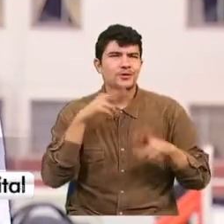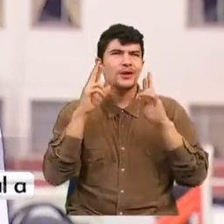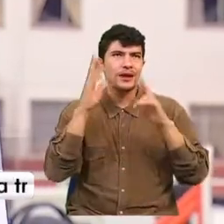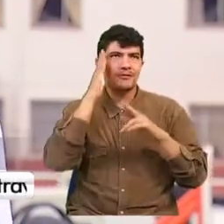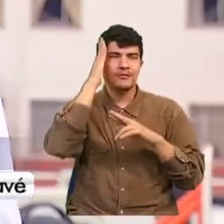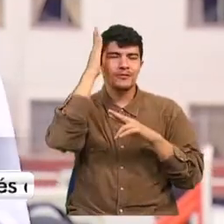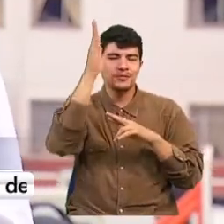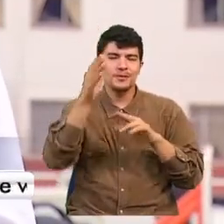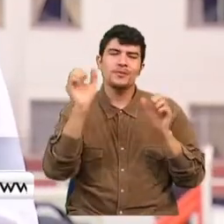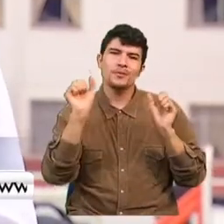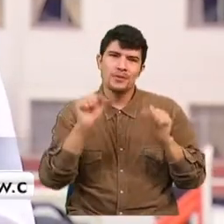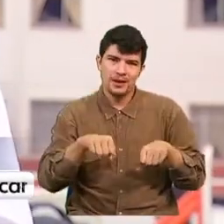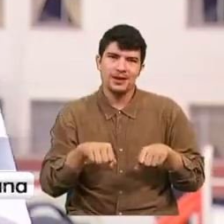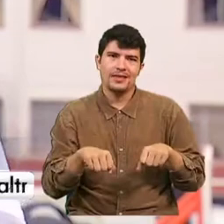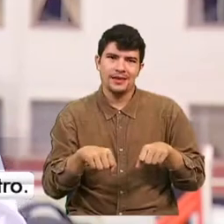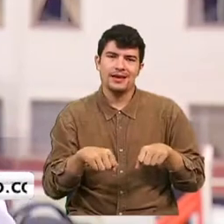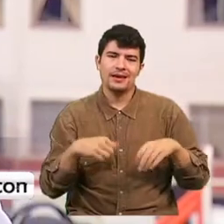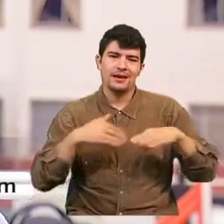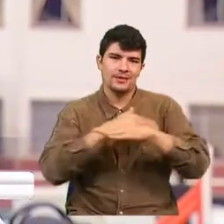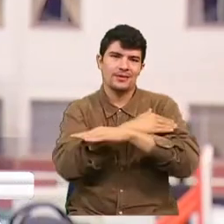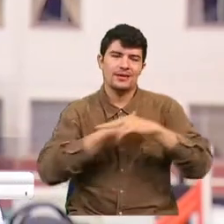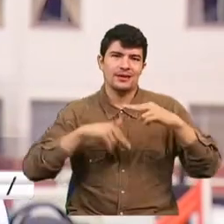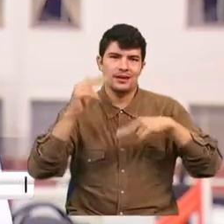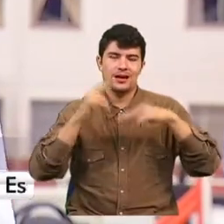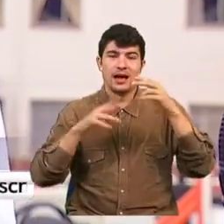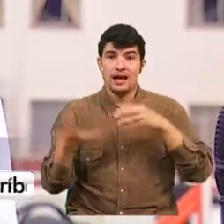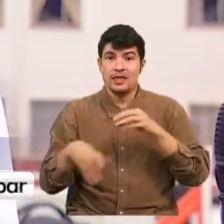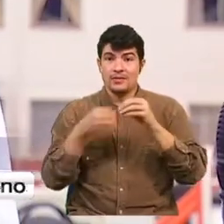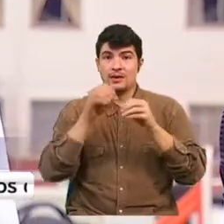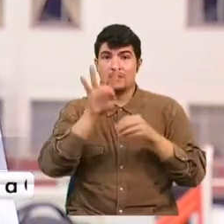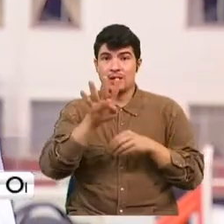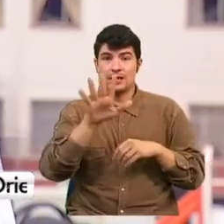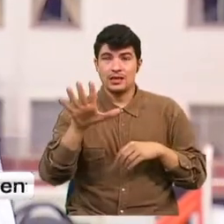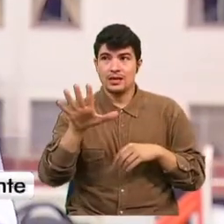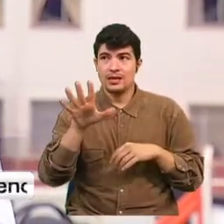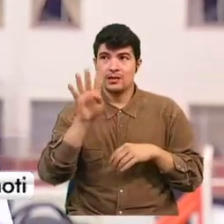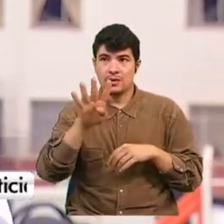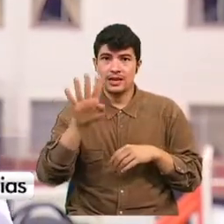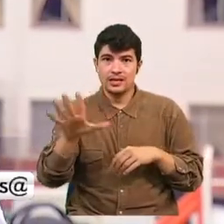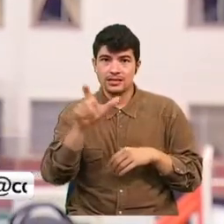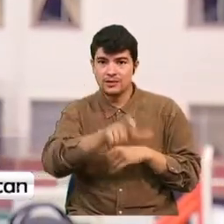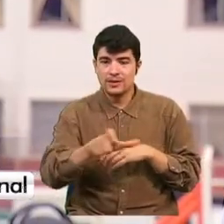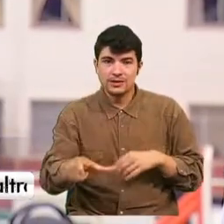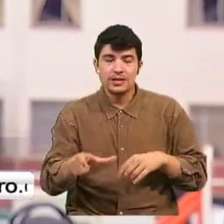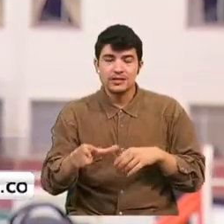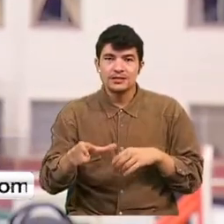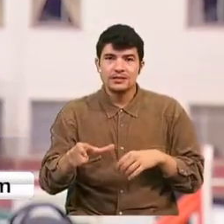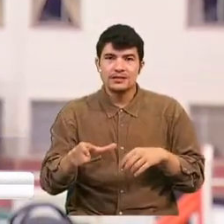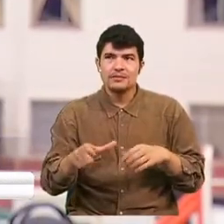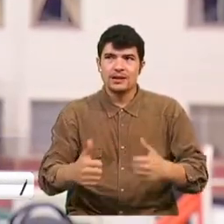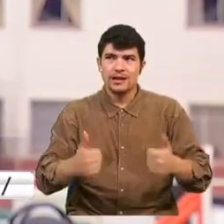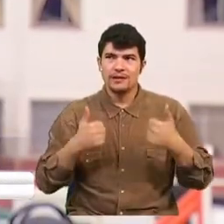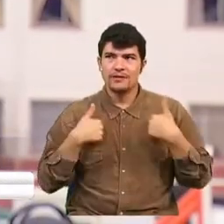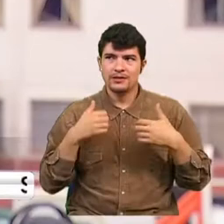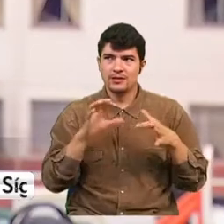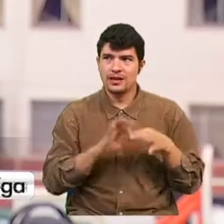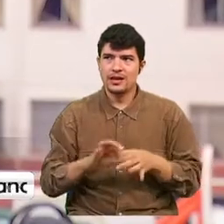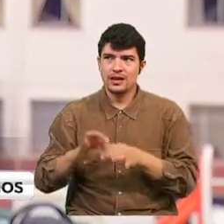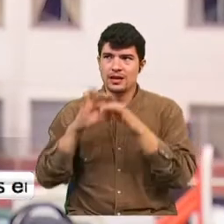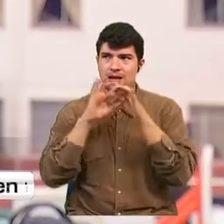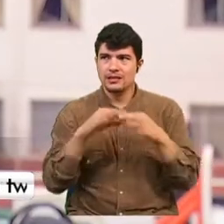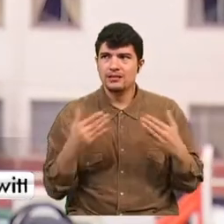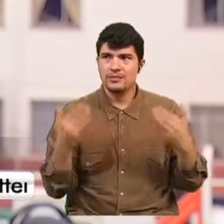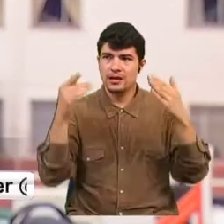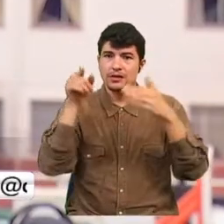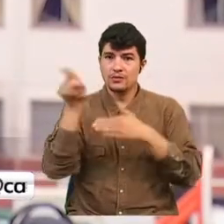alcantarillado a la vez. Además, pues esas 45 beneficiarios de las alianzas productivas que